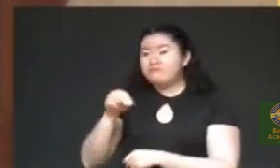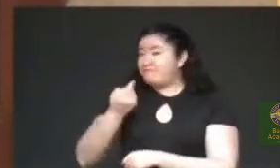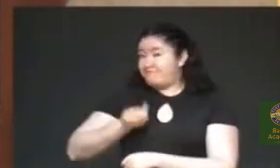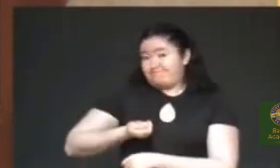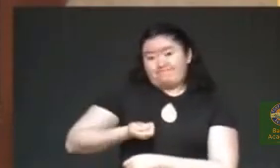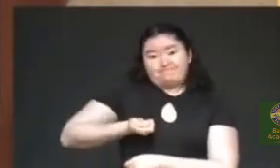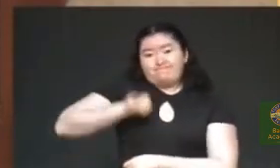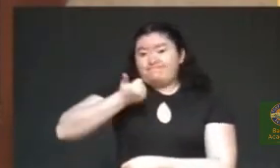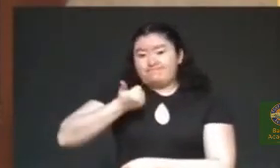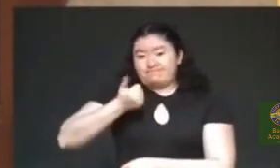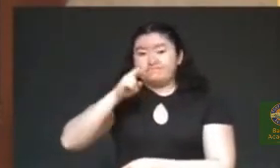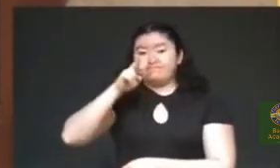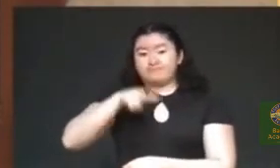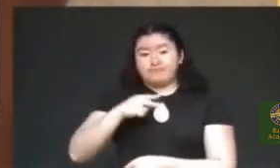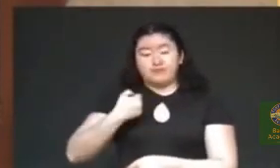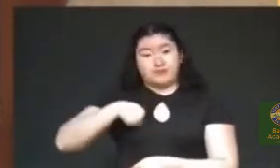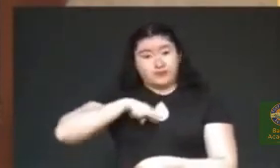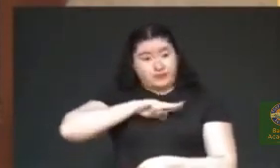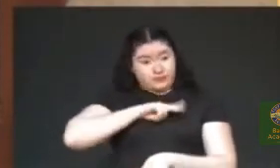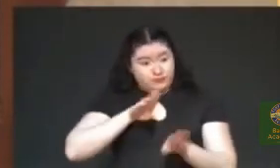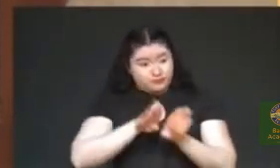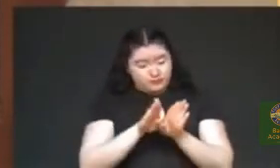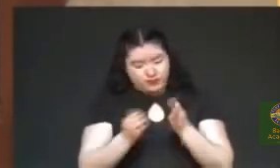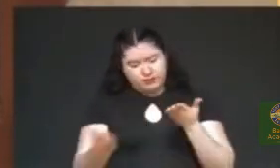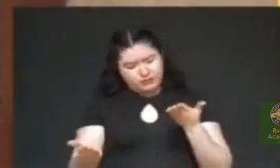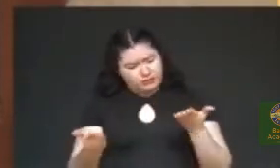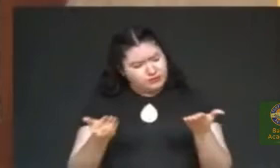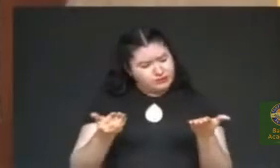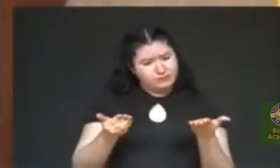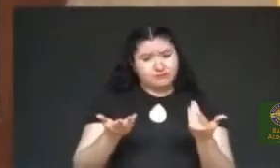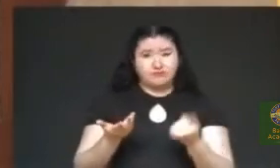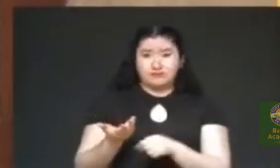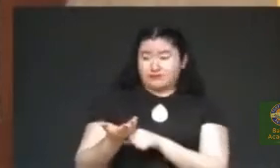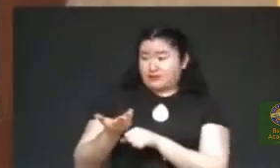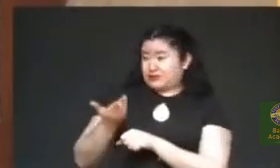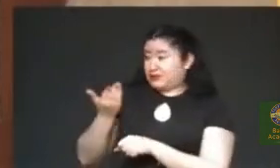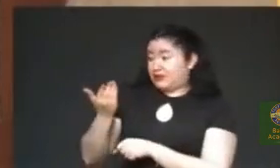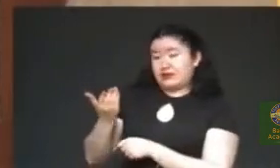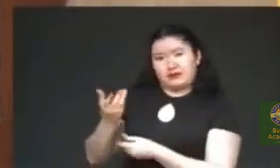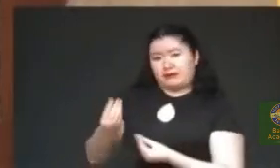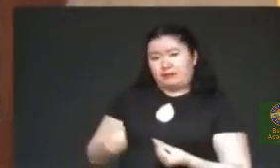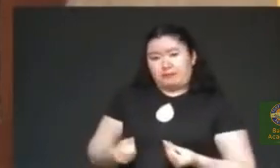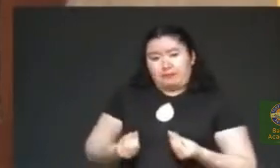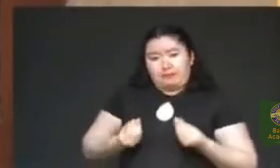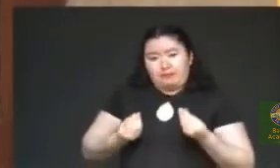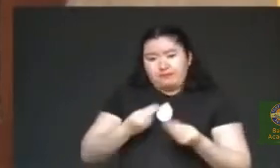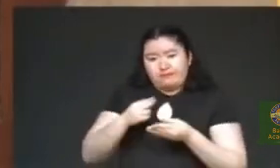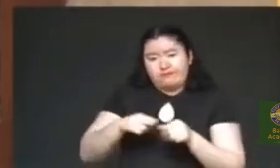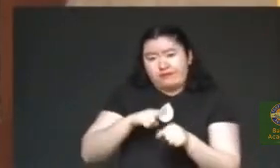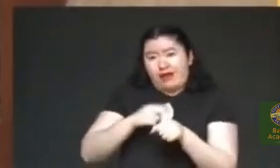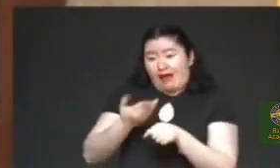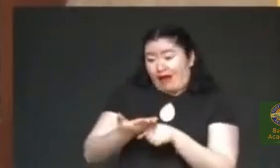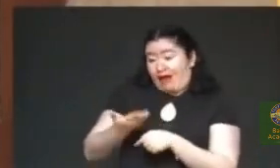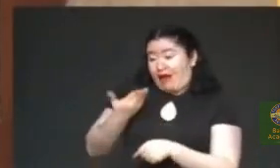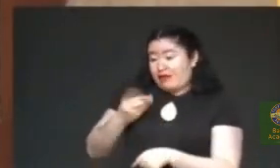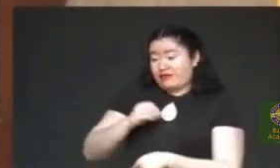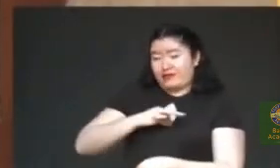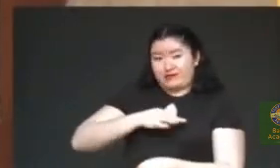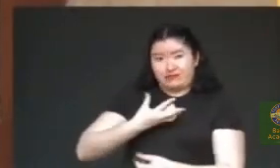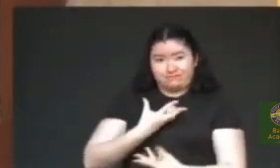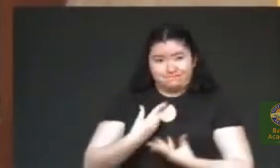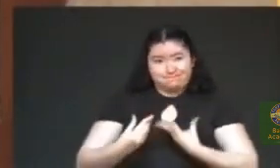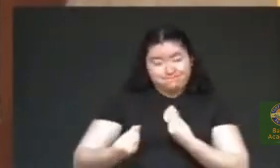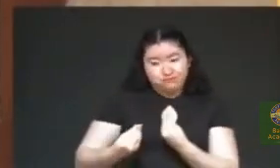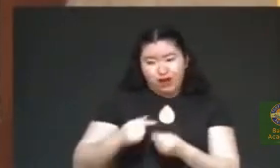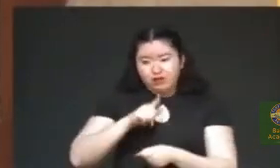civilizacional, no podemos ver los parámetros pues que se tenían en la vida cotidiana previa a la pandemia a esto, pero